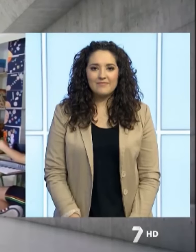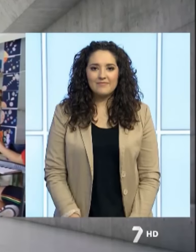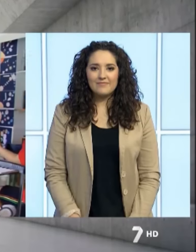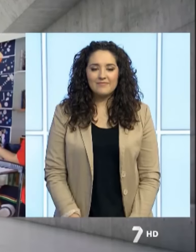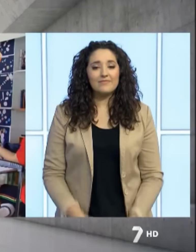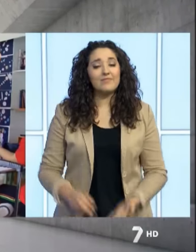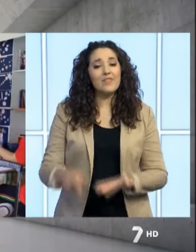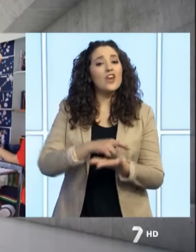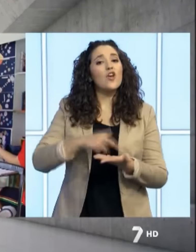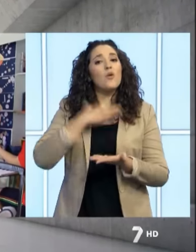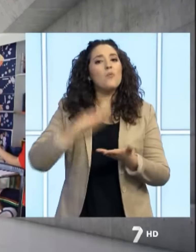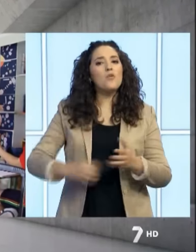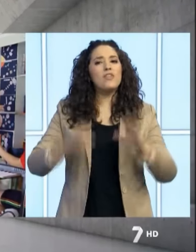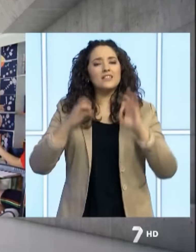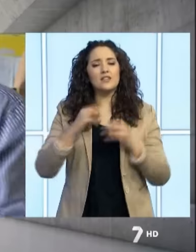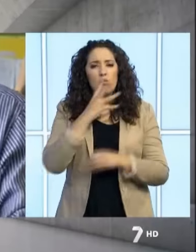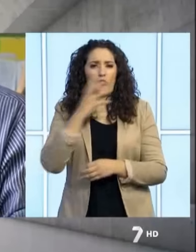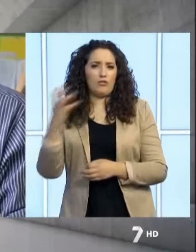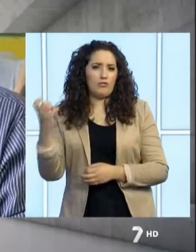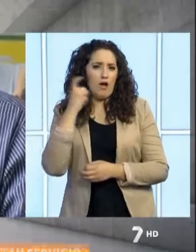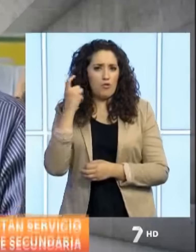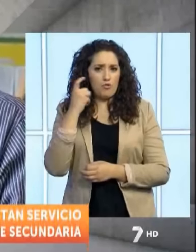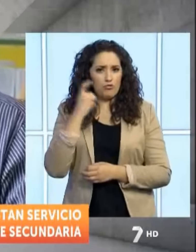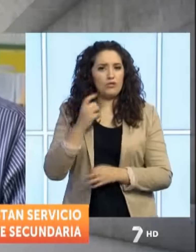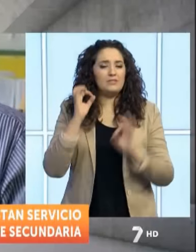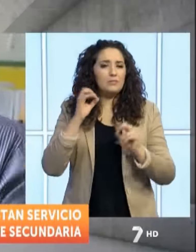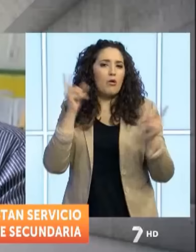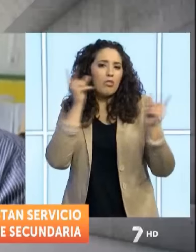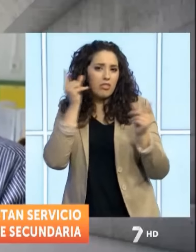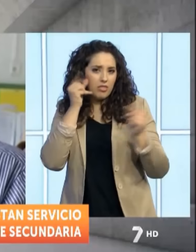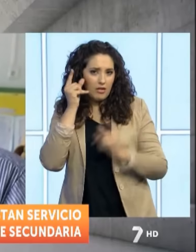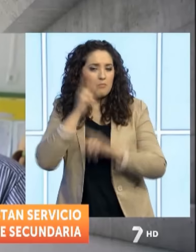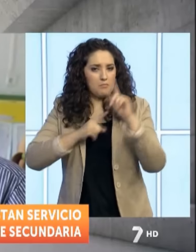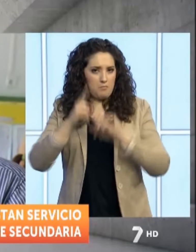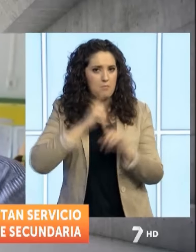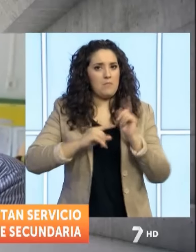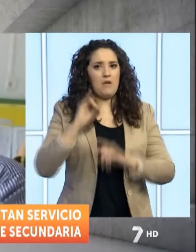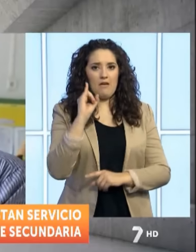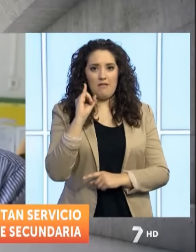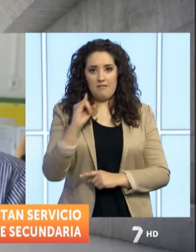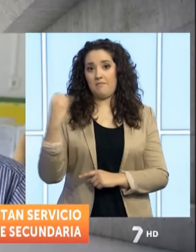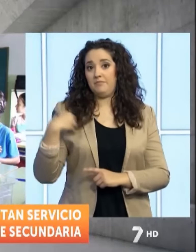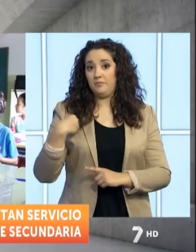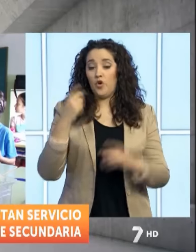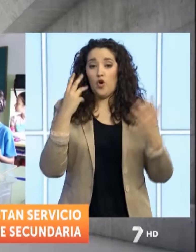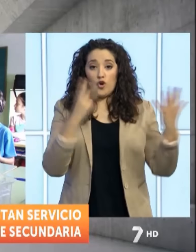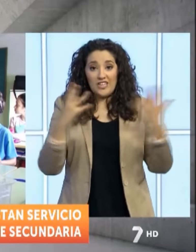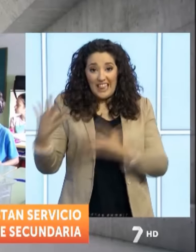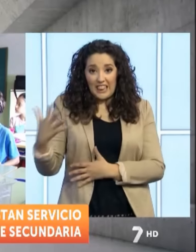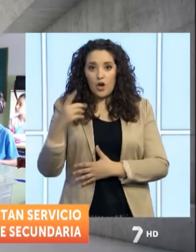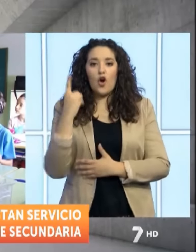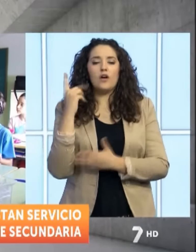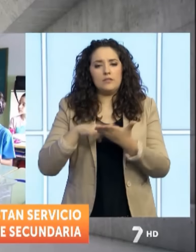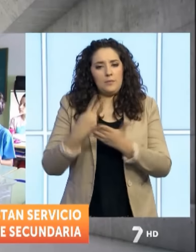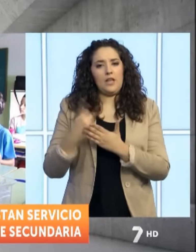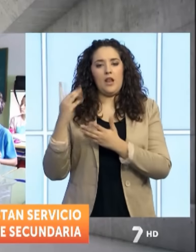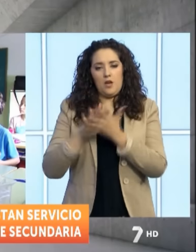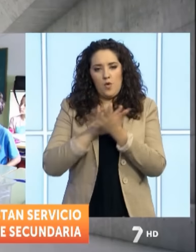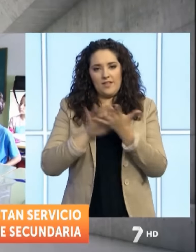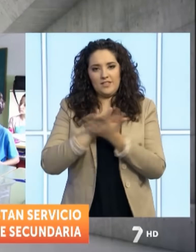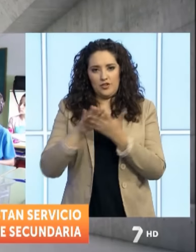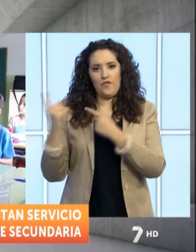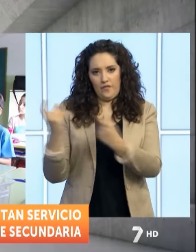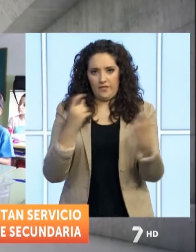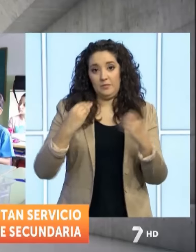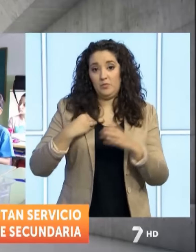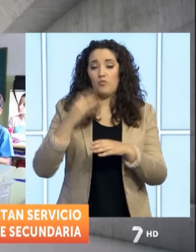En la región de Murcia hay unos 400 alumnos con déficit auditivo. De ellos, 85 necesitan intérpretes de lengua de signos en